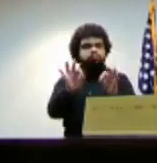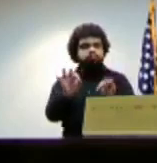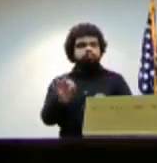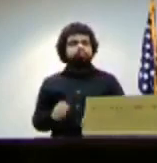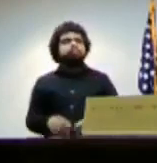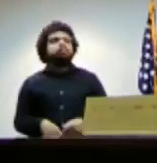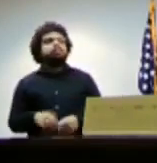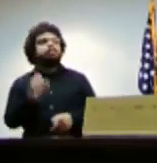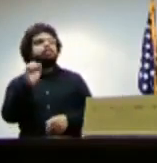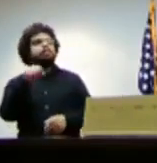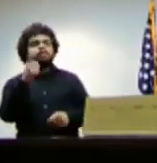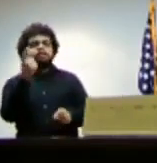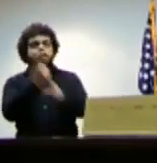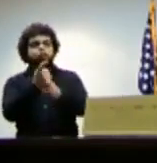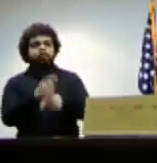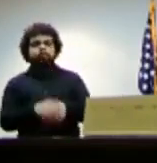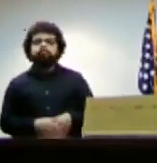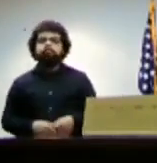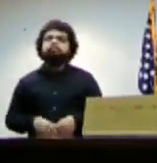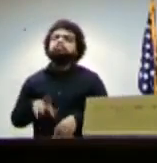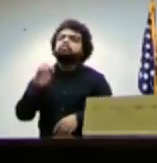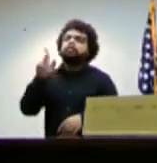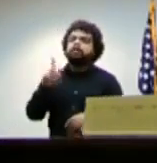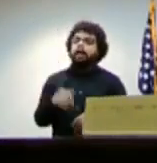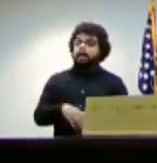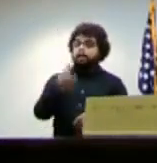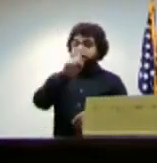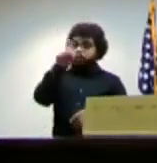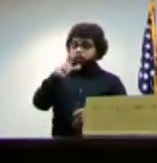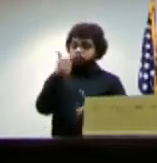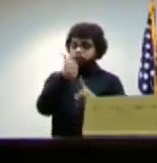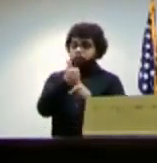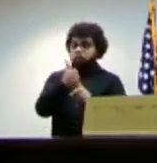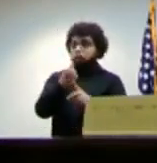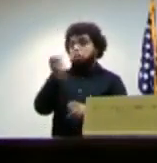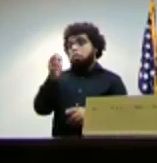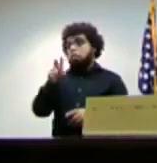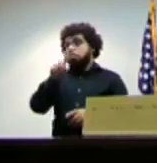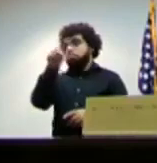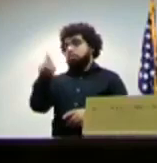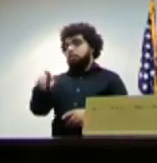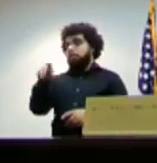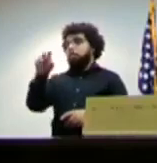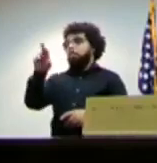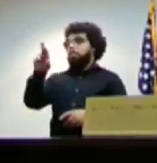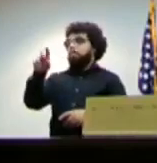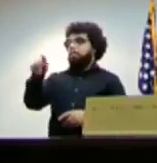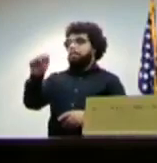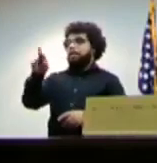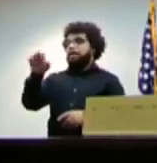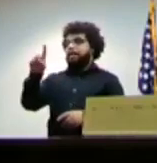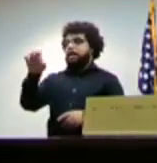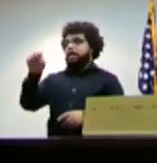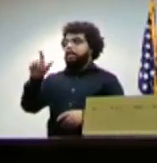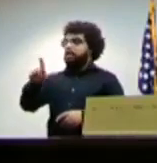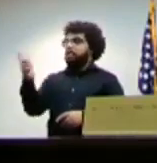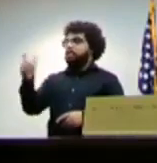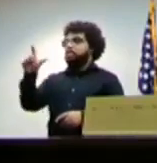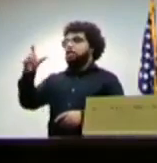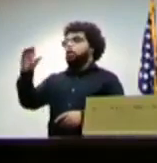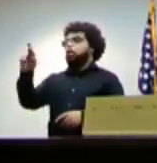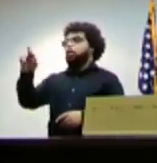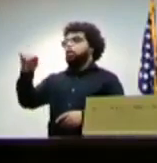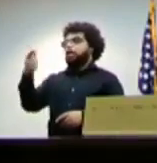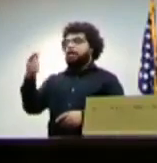entonces si usted o el ingeniero Paredes o el ingeniero Ralph Crane o el amigo que dirige operaciones nos pueden